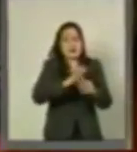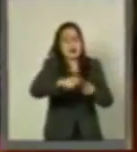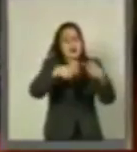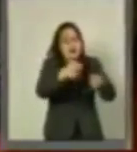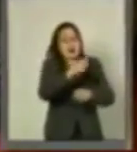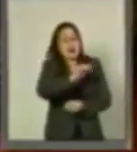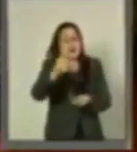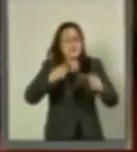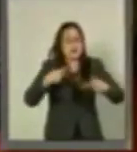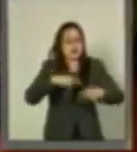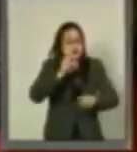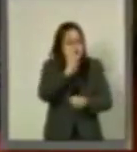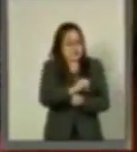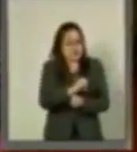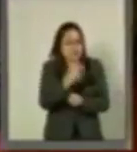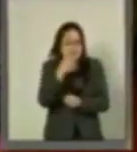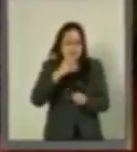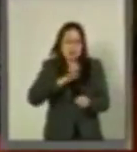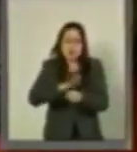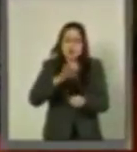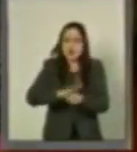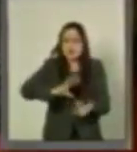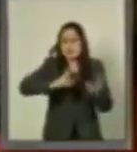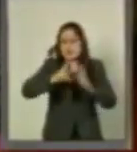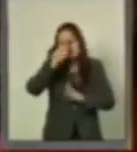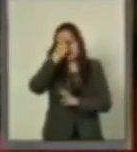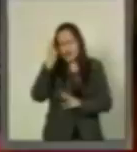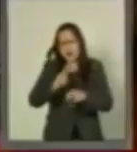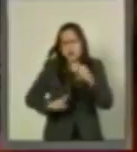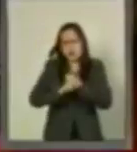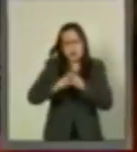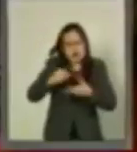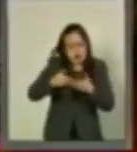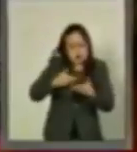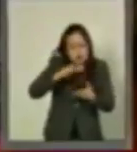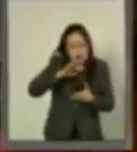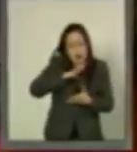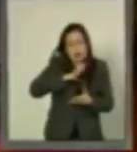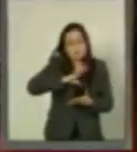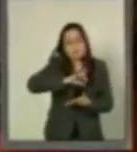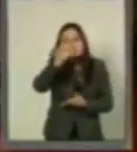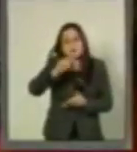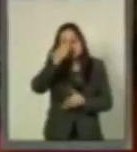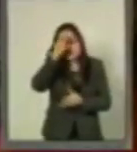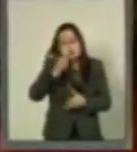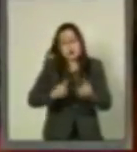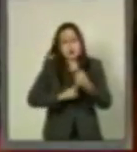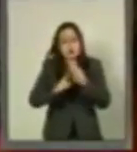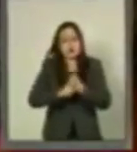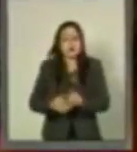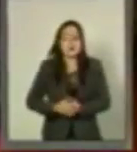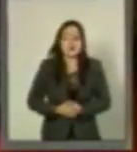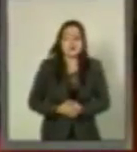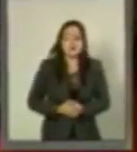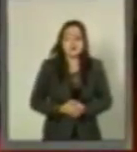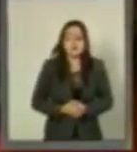civiles, porque entonces vamos a generar mayores problemas de los que ya tenemos en este momento. Y